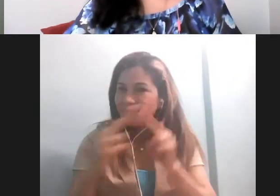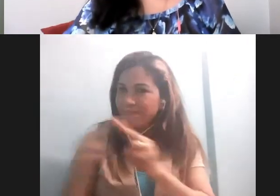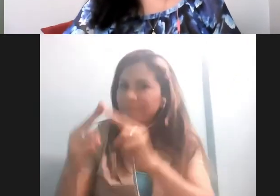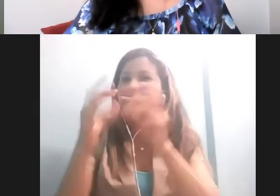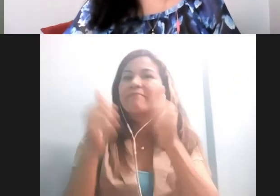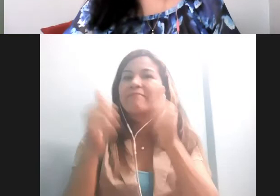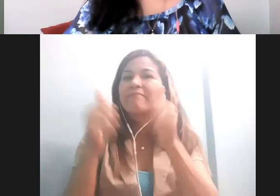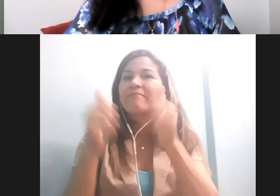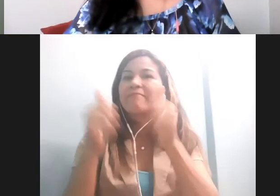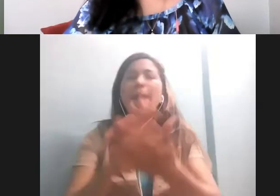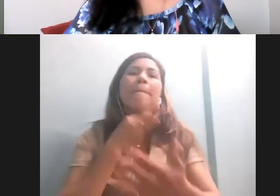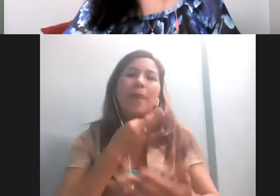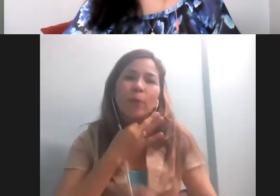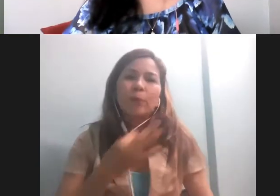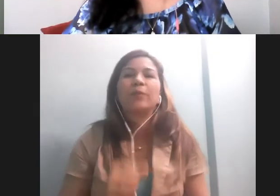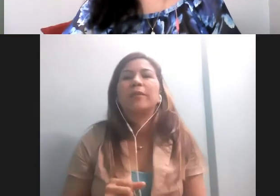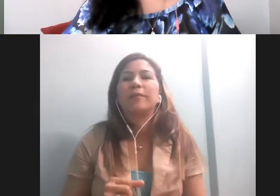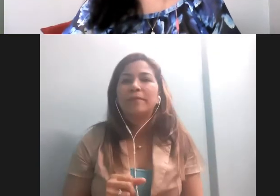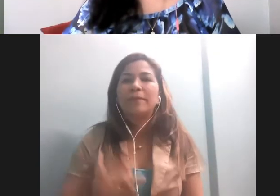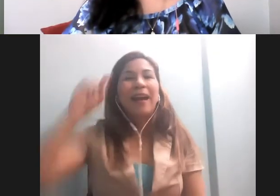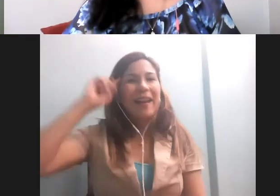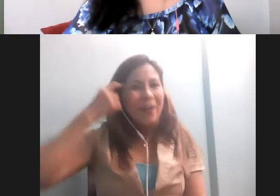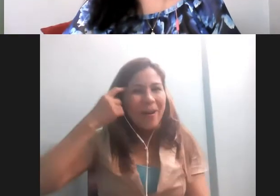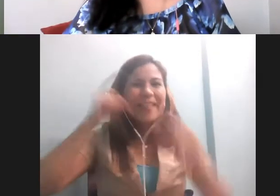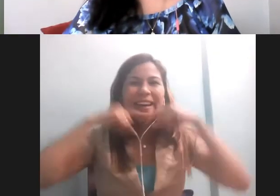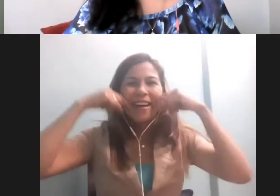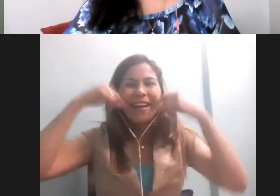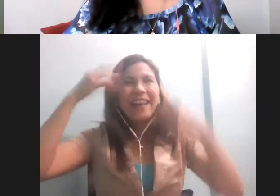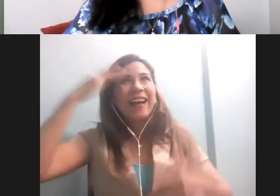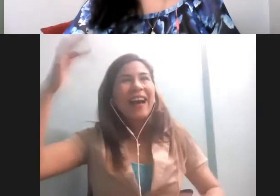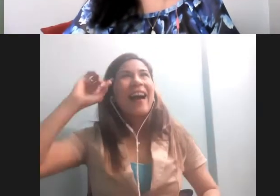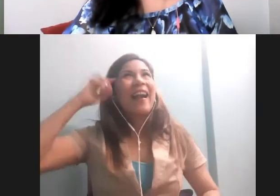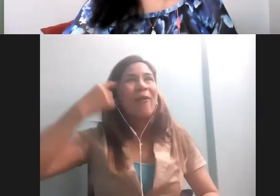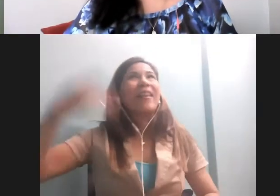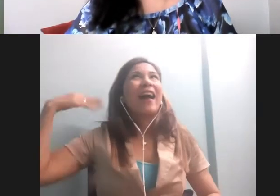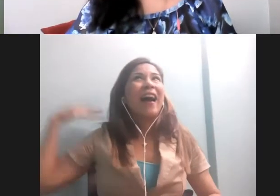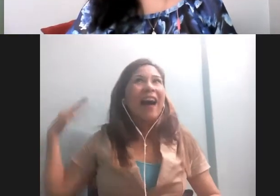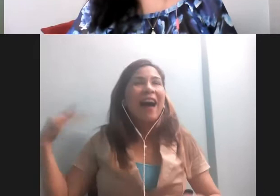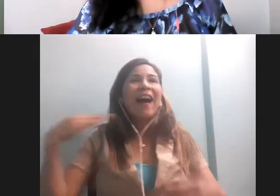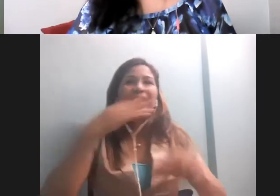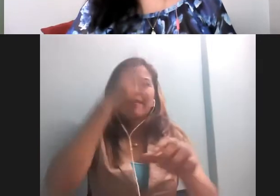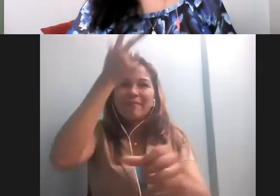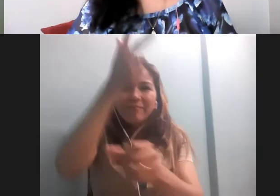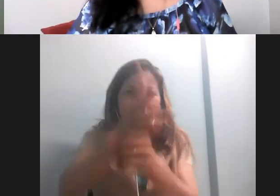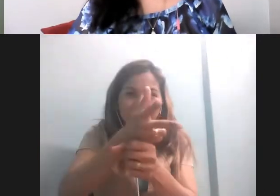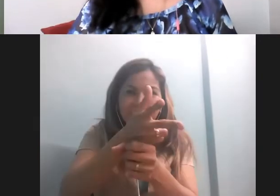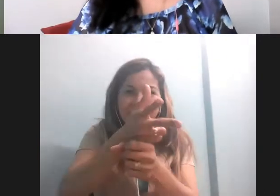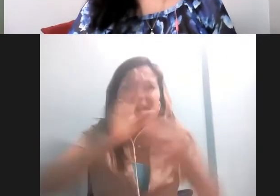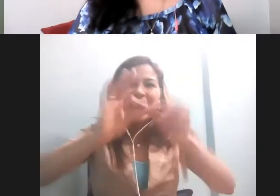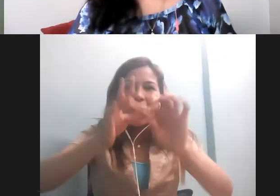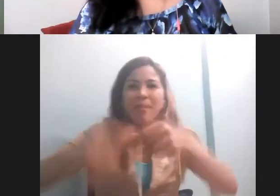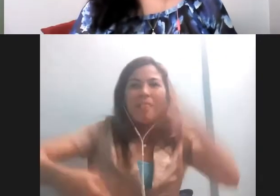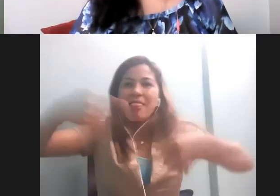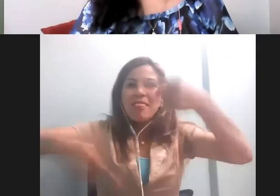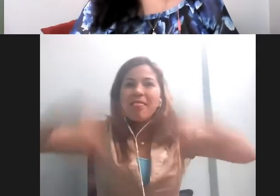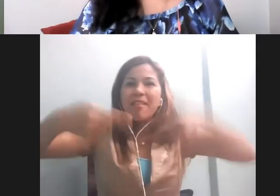Incluso recuerdo con risas y que a veces así recuerdo las tardes cuando pasábamos grabando videos y ellos estaban todo el tiempo discutiendo a veces por una